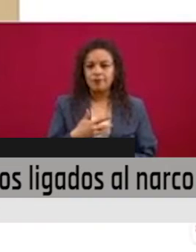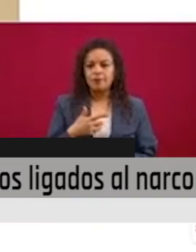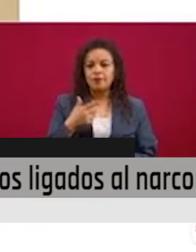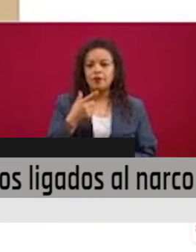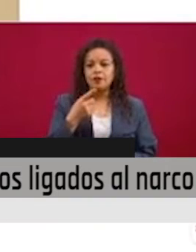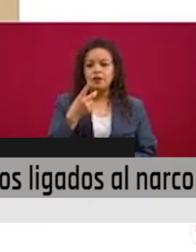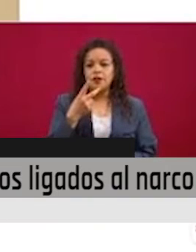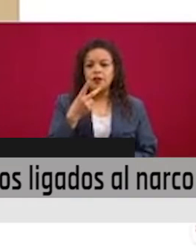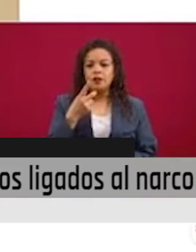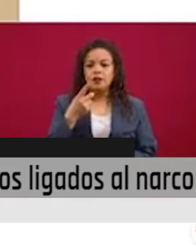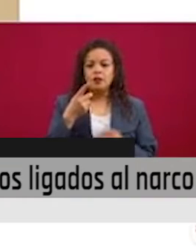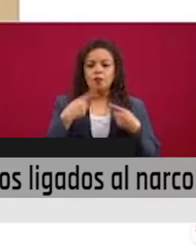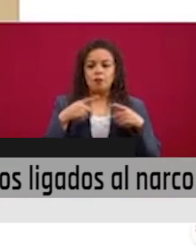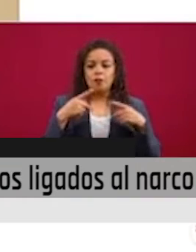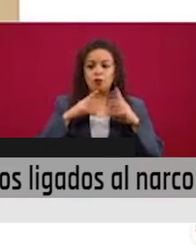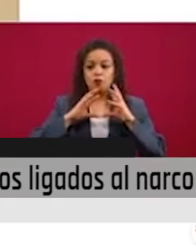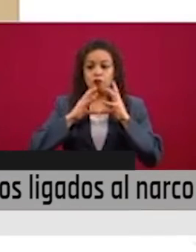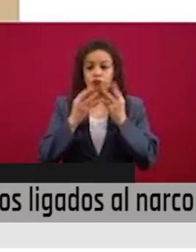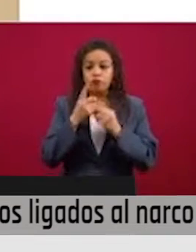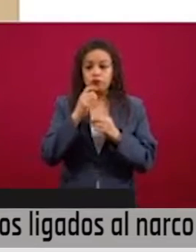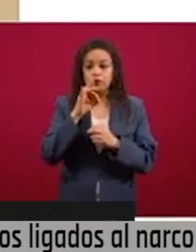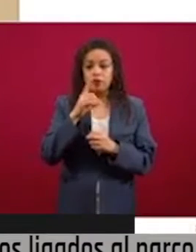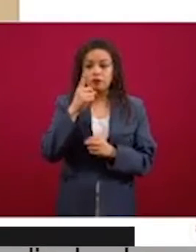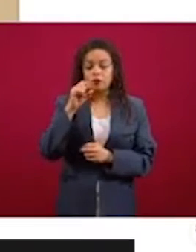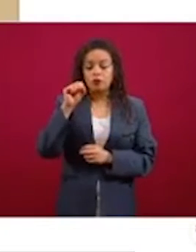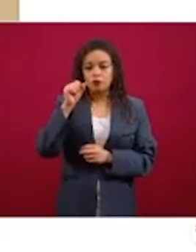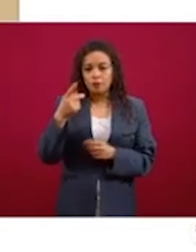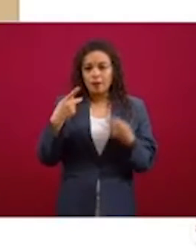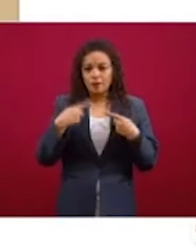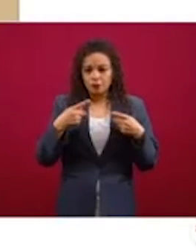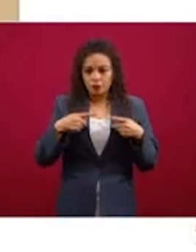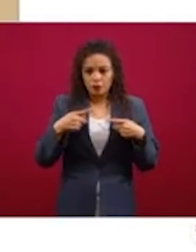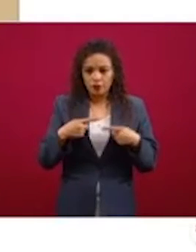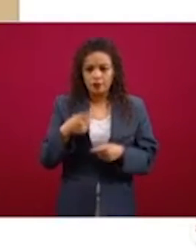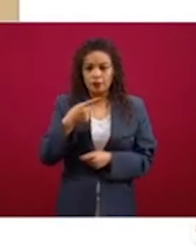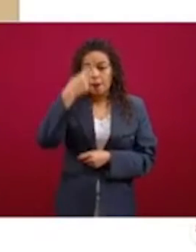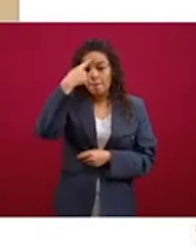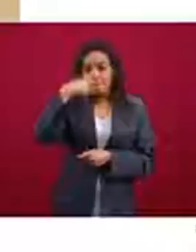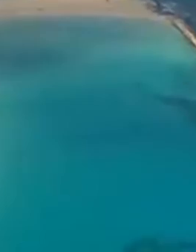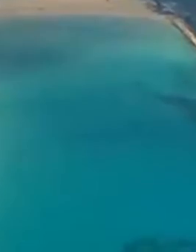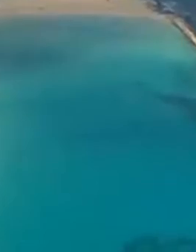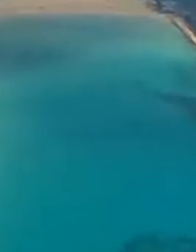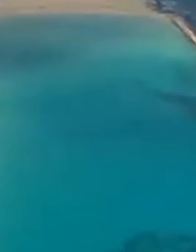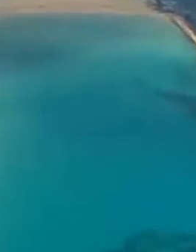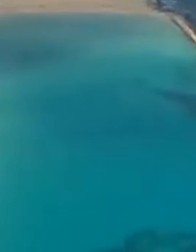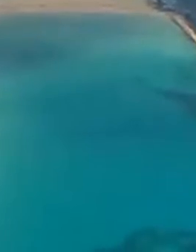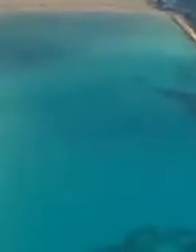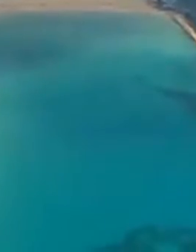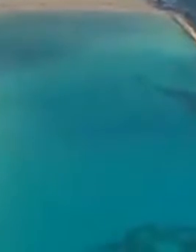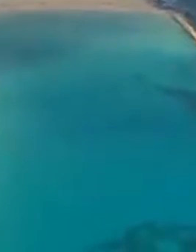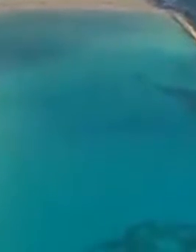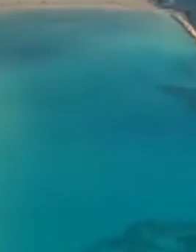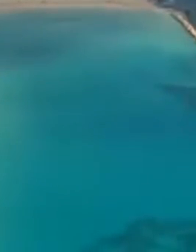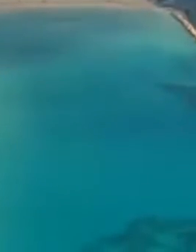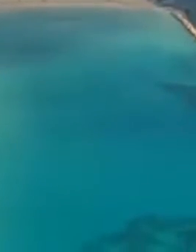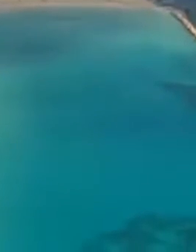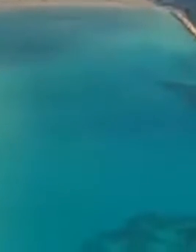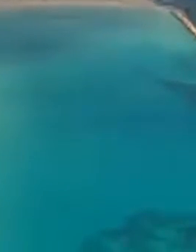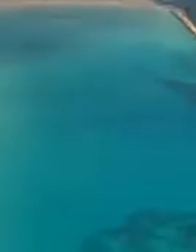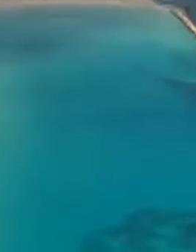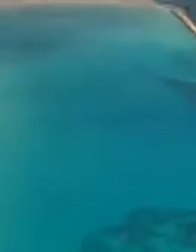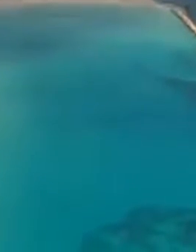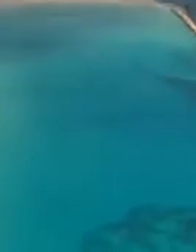los municipios que se tienen enlistados para atención prioritaria en ocho de los nueve estados la reducción baja en